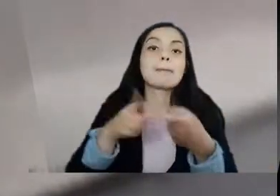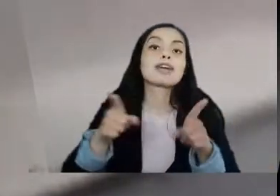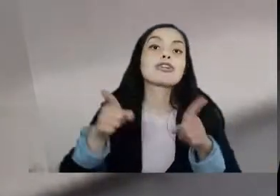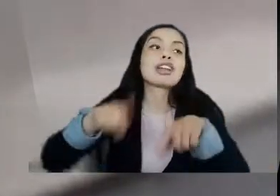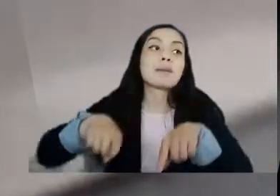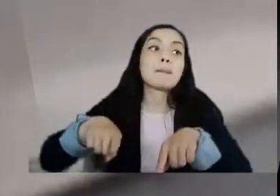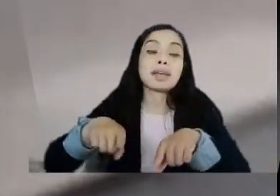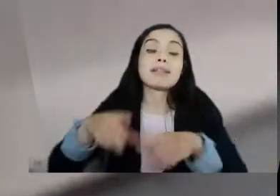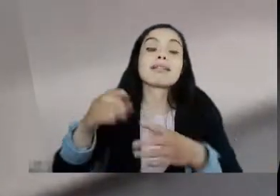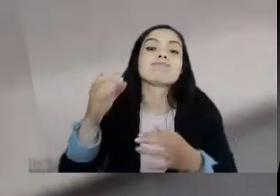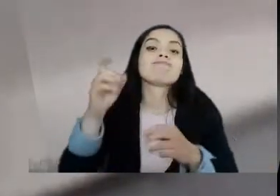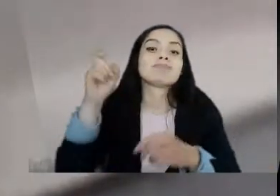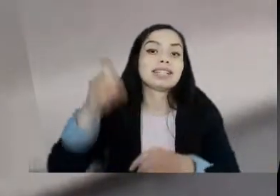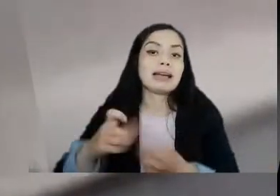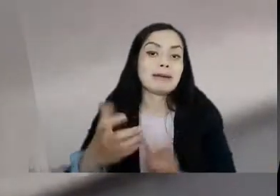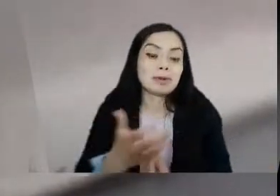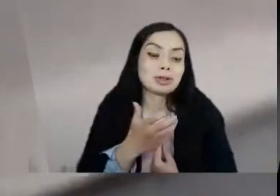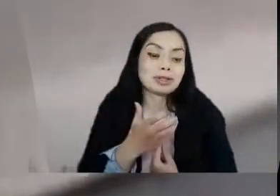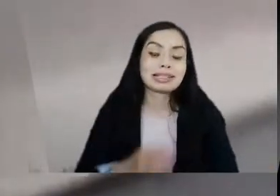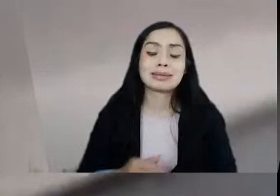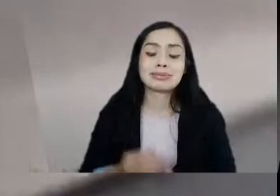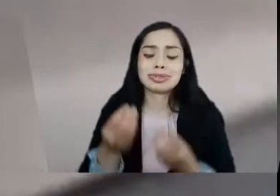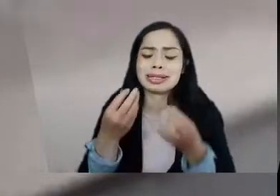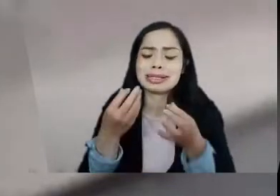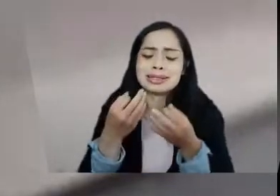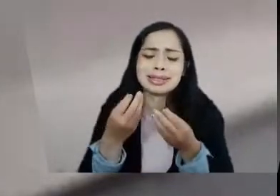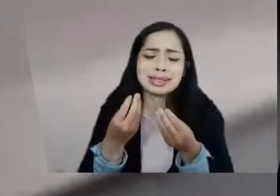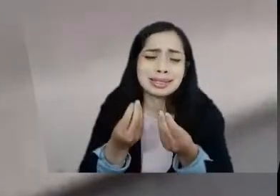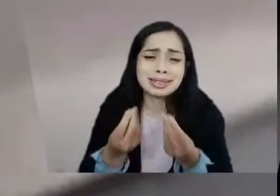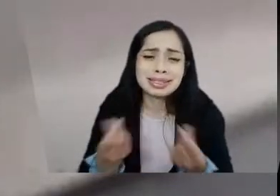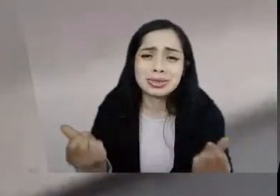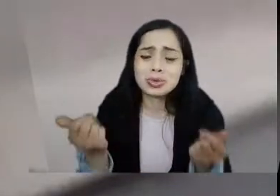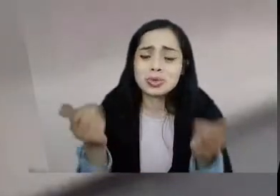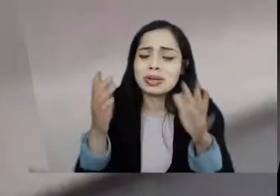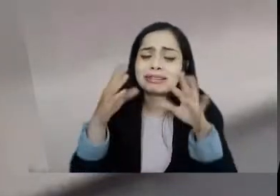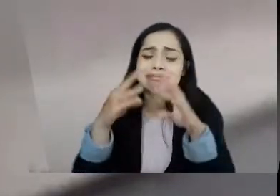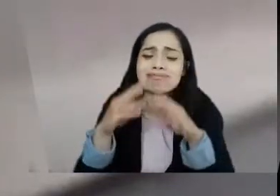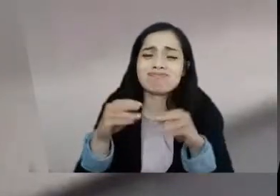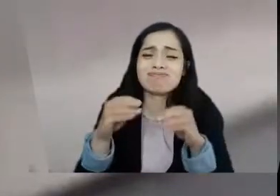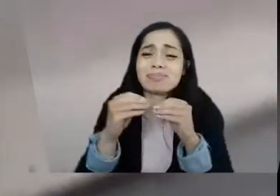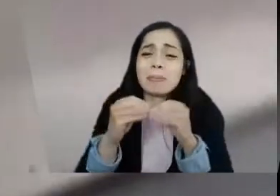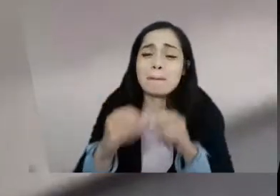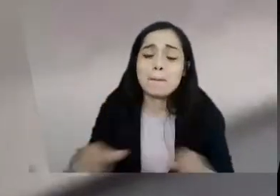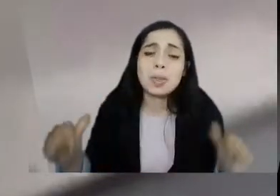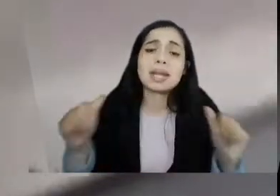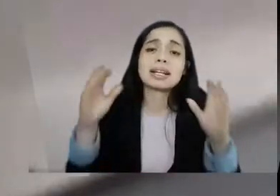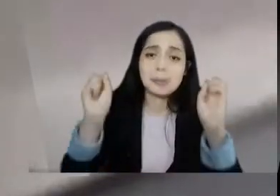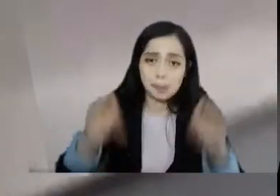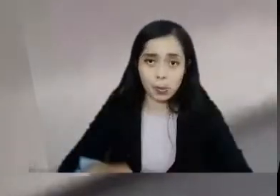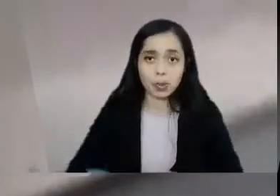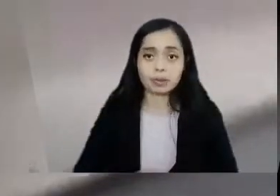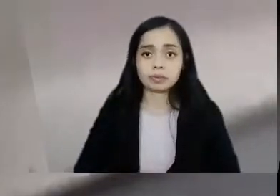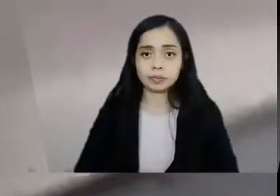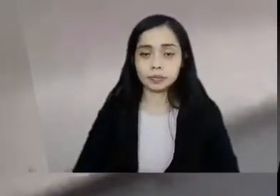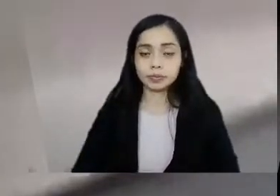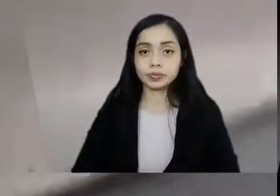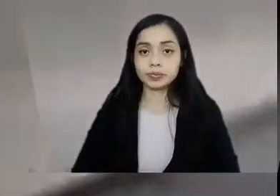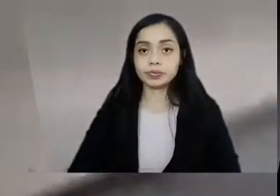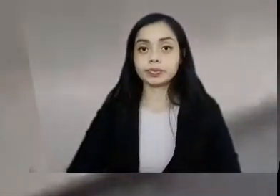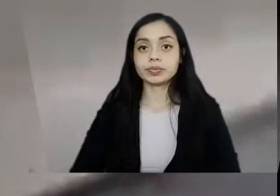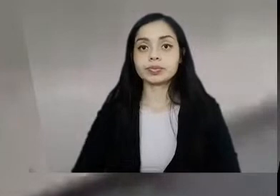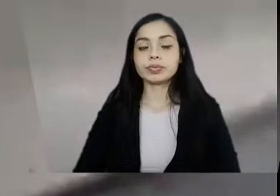sinergia entre Tropicomedia y el programa Colombia Bio, de que se interesaron de nuestro proyecto que busca entender un poco